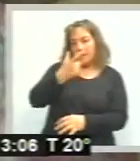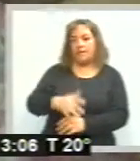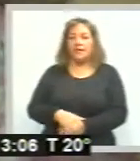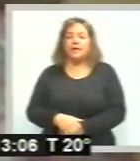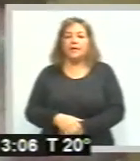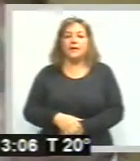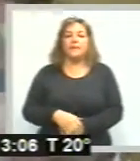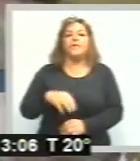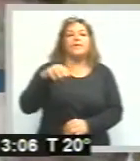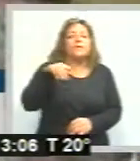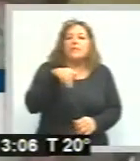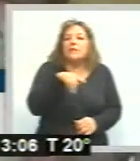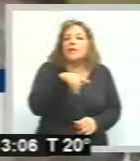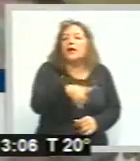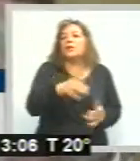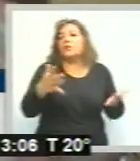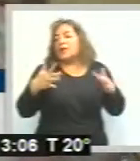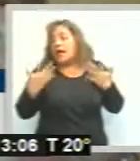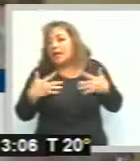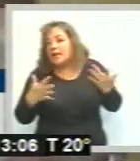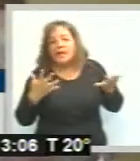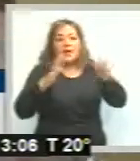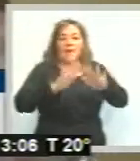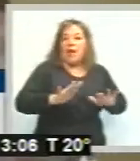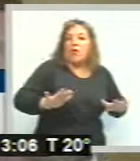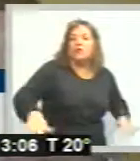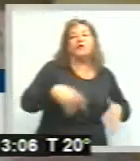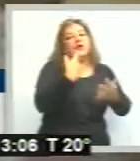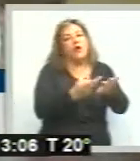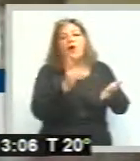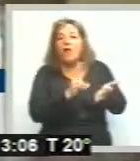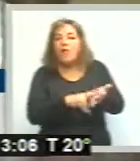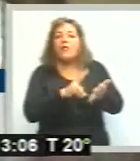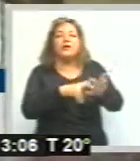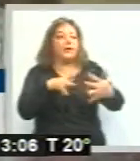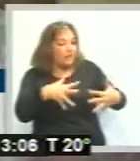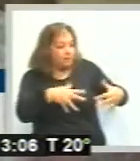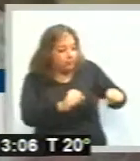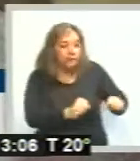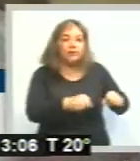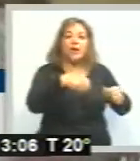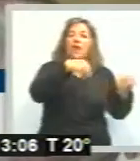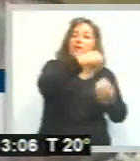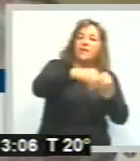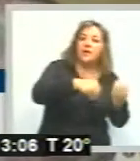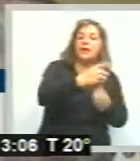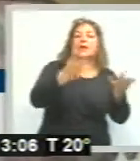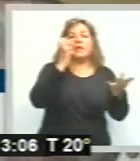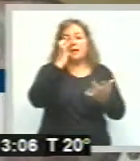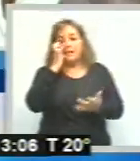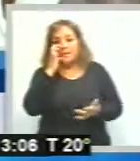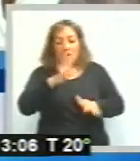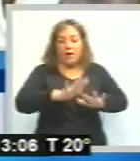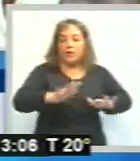Retomando las clases, una alegría para los chicos volverse a encontrar un grupo y como los papás también, creo. Que ha